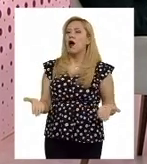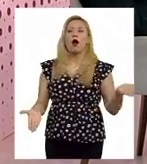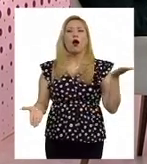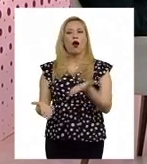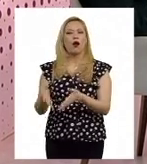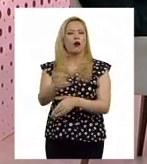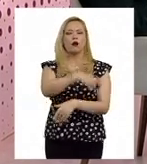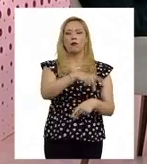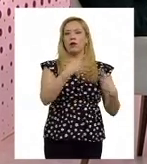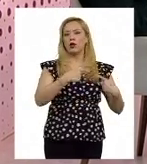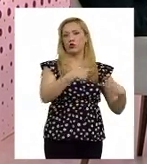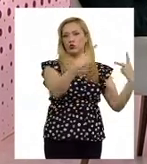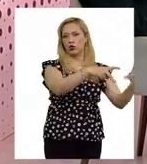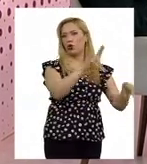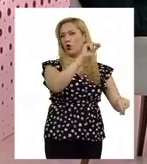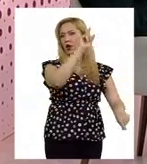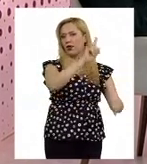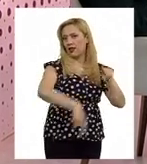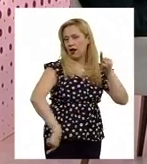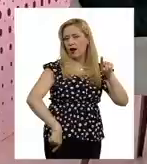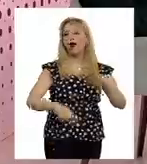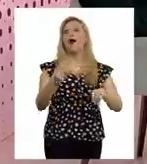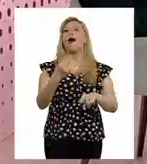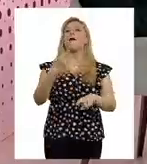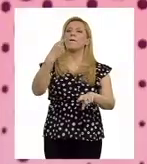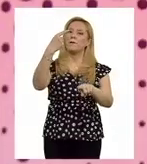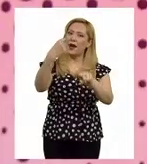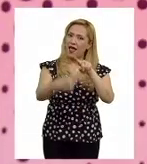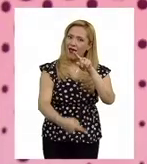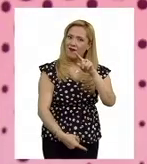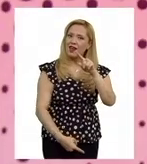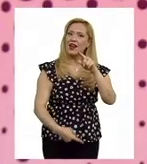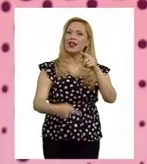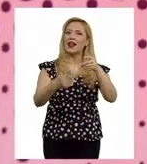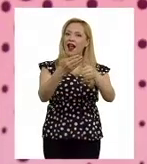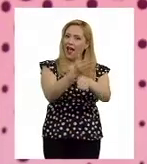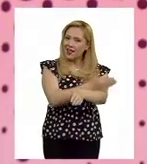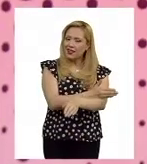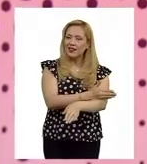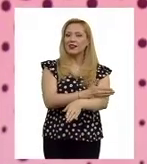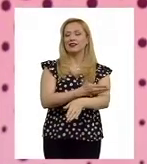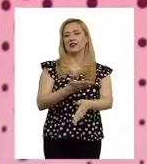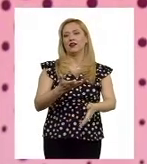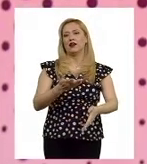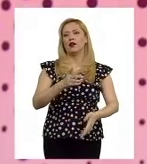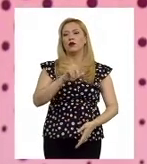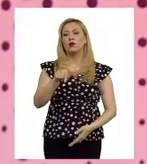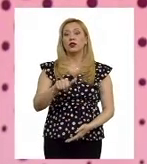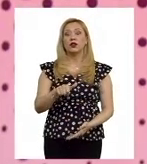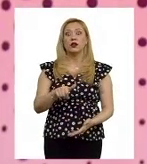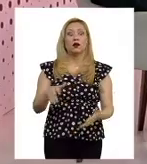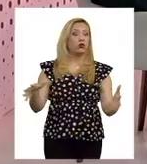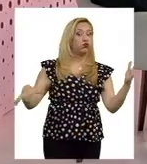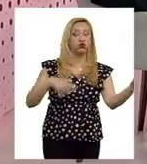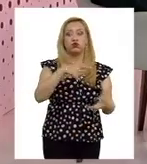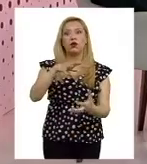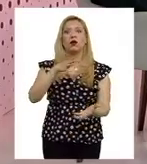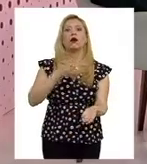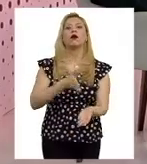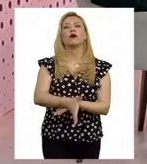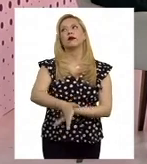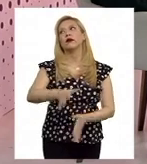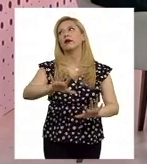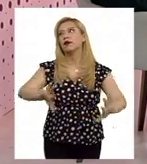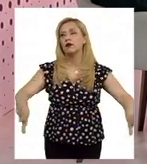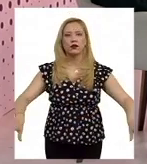difícil. Siempre es mejor de prevenir que de intervenir para corregir. Pero en esto,